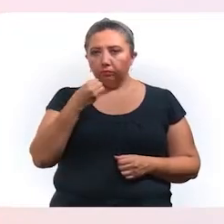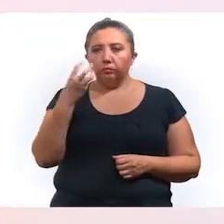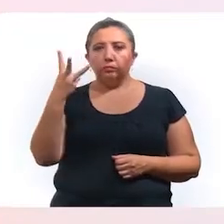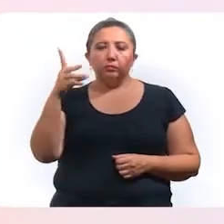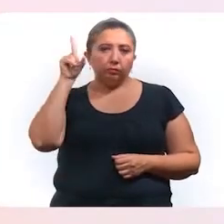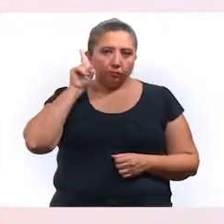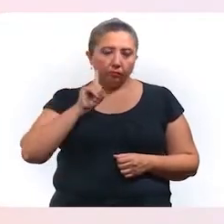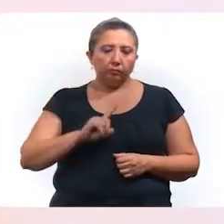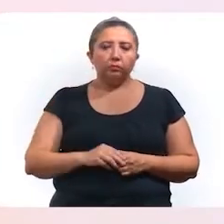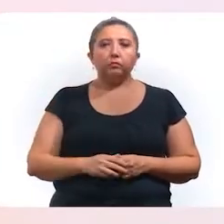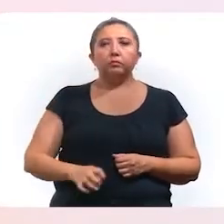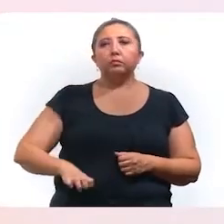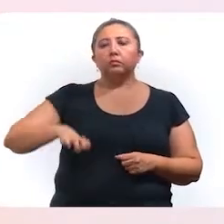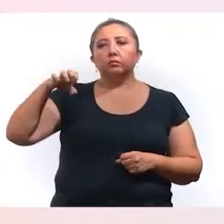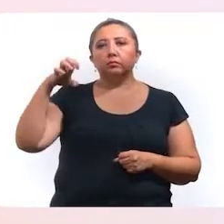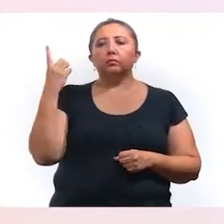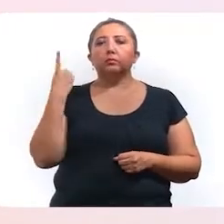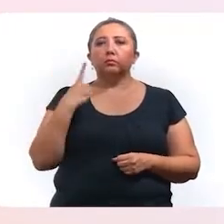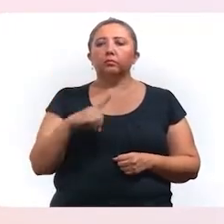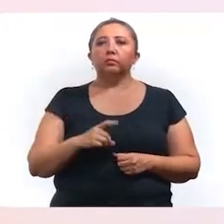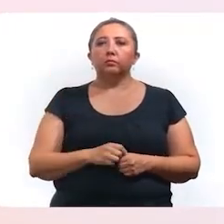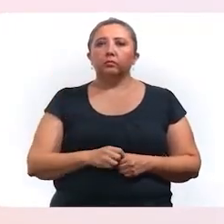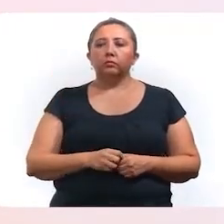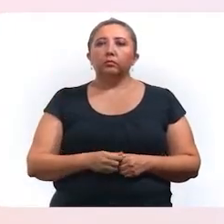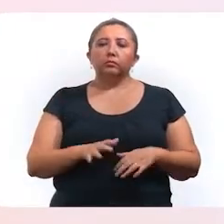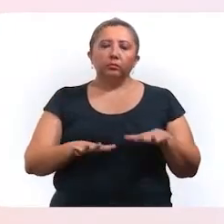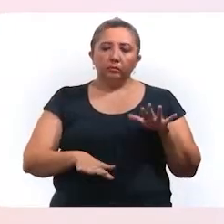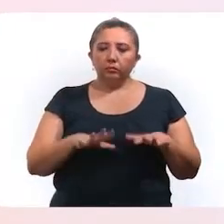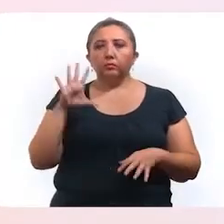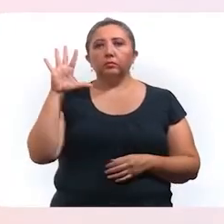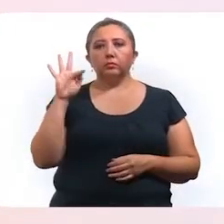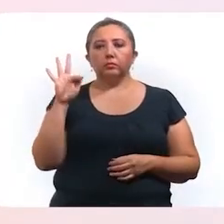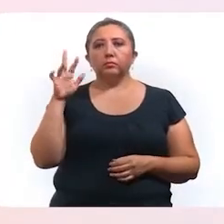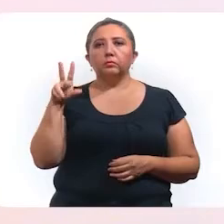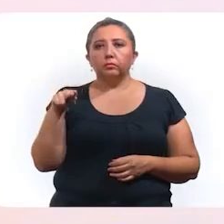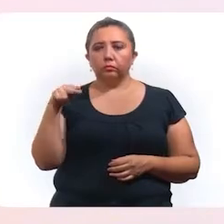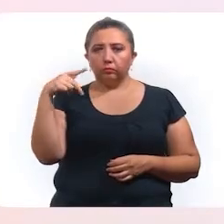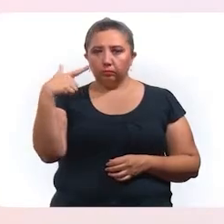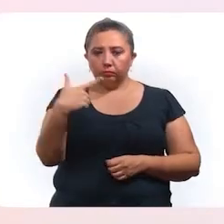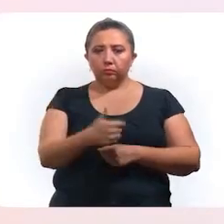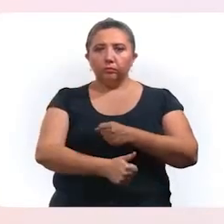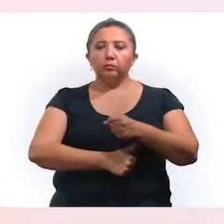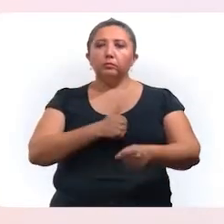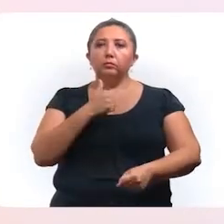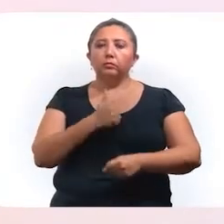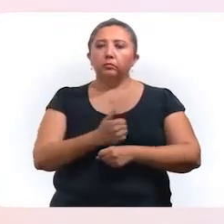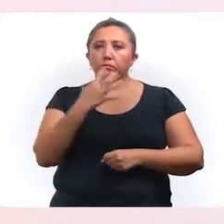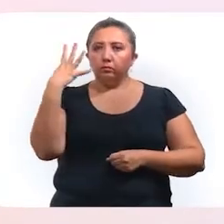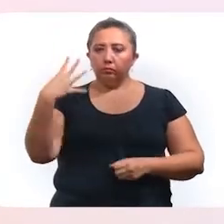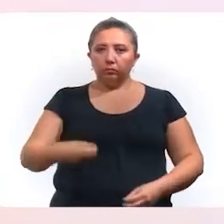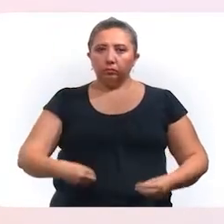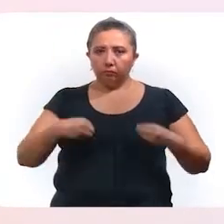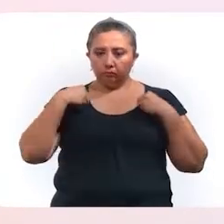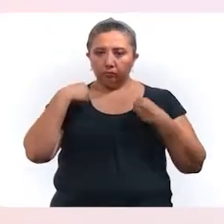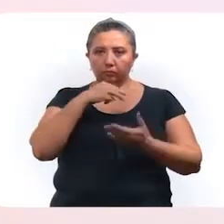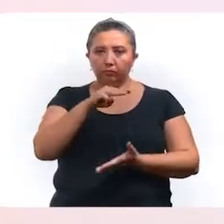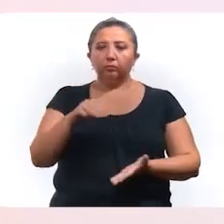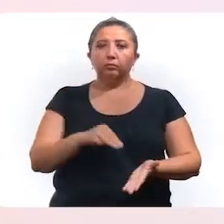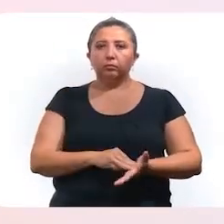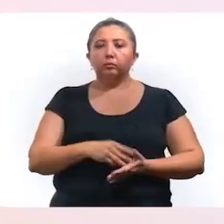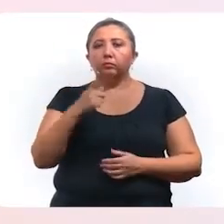y 3 mujeres, de un rango de edad de entre 40 y 87 años. 4 residían en